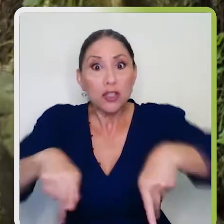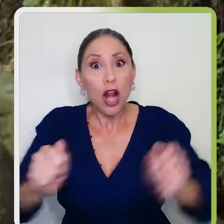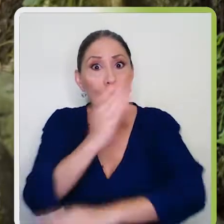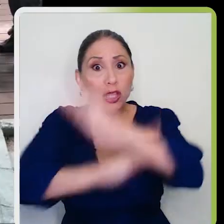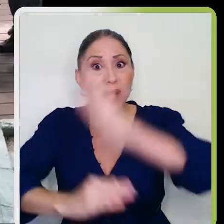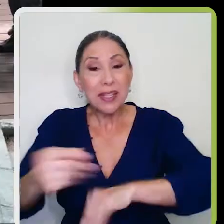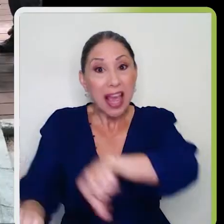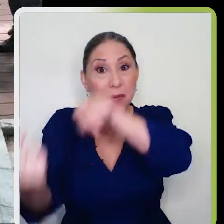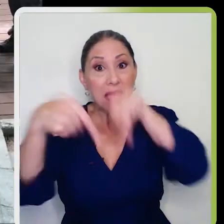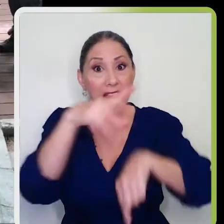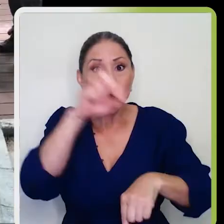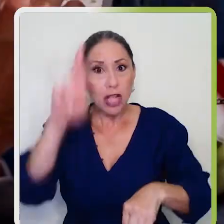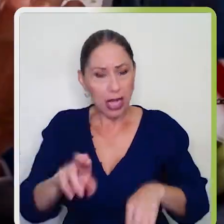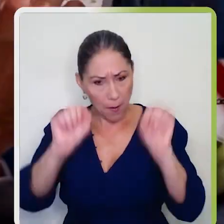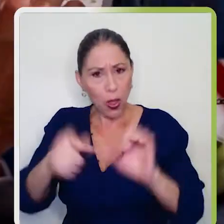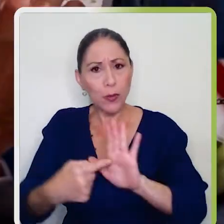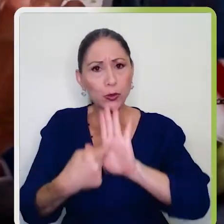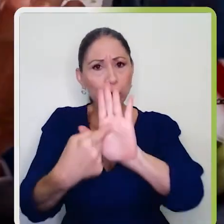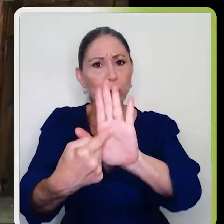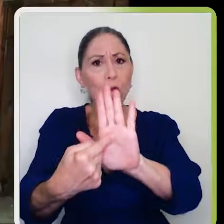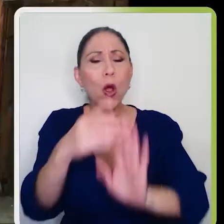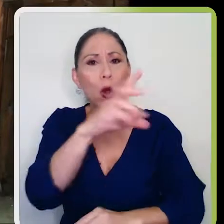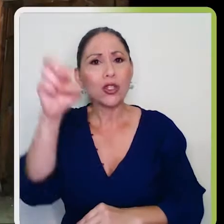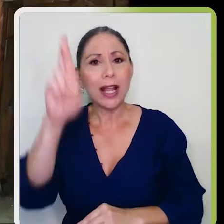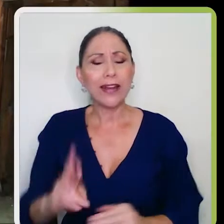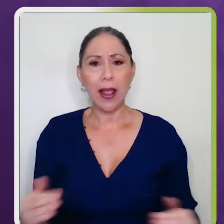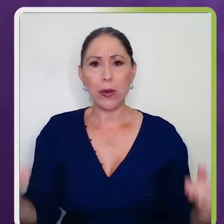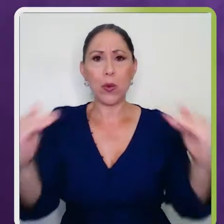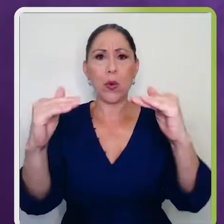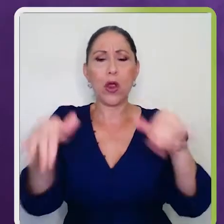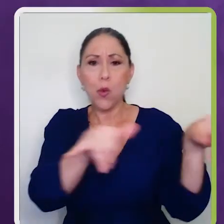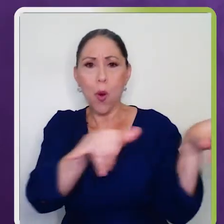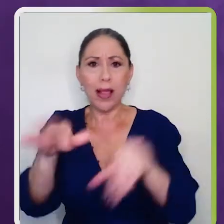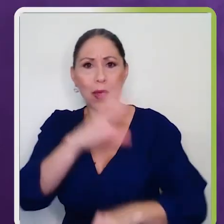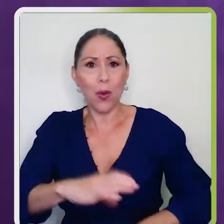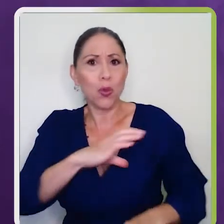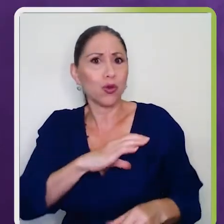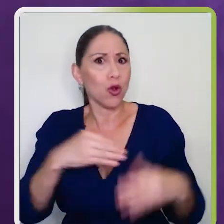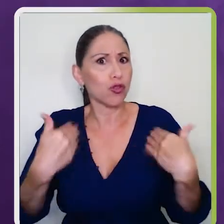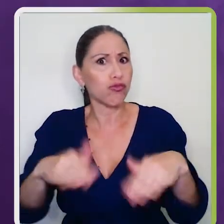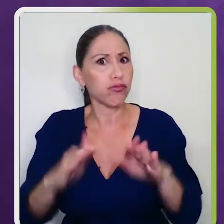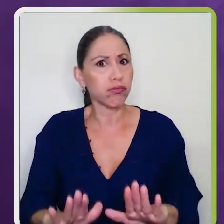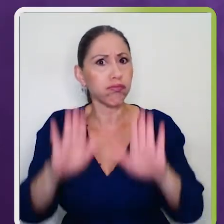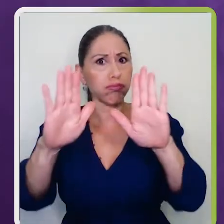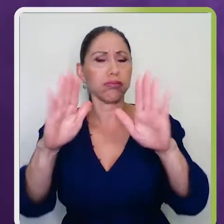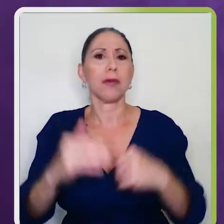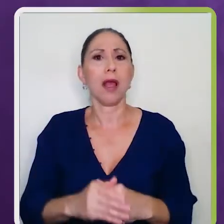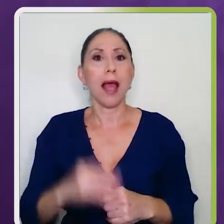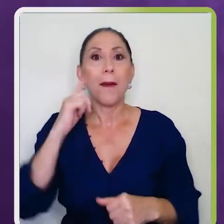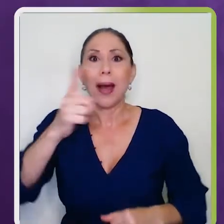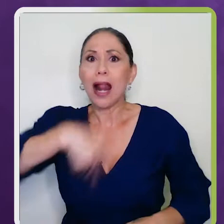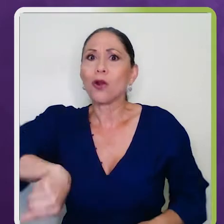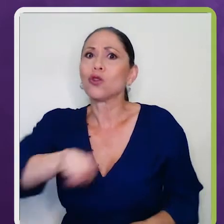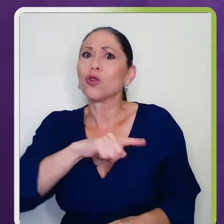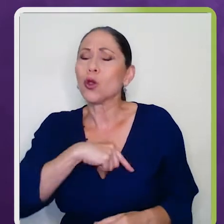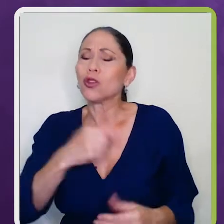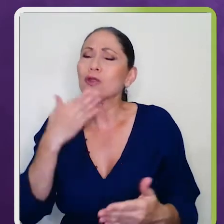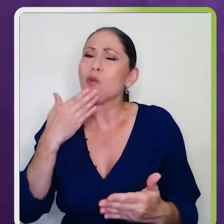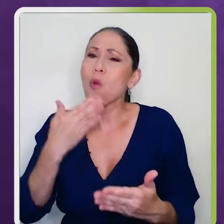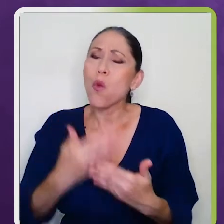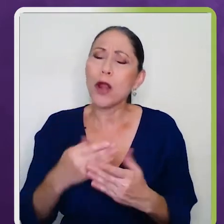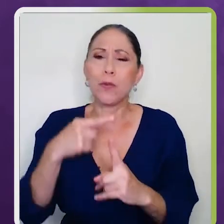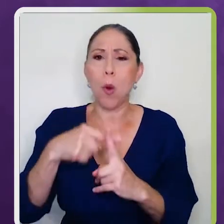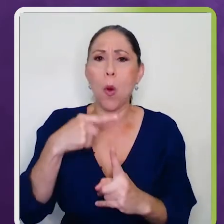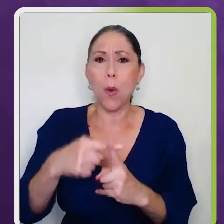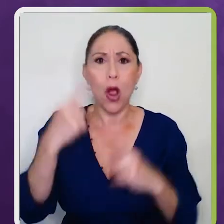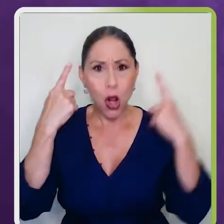Costa Rica en igualdad de condiciones como cualquier turismo del mundo. Entonces, para nosotros es súper incentivador lograr